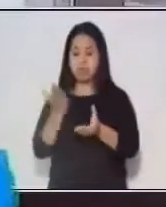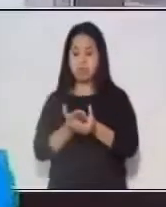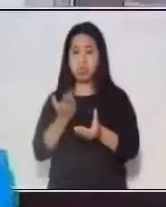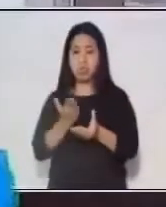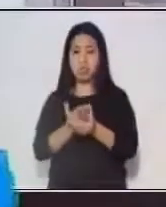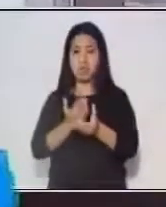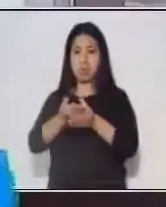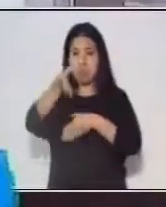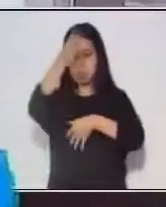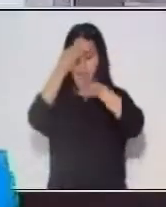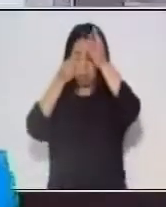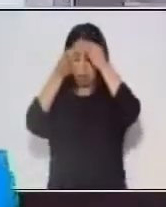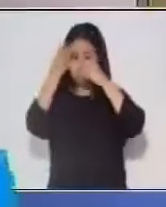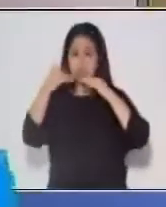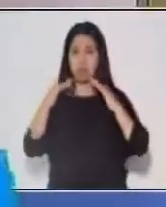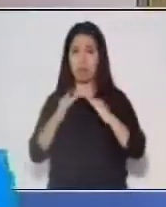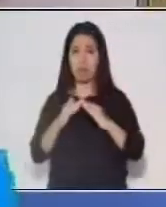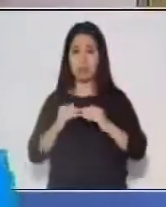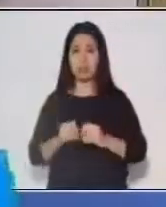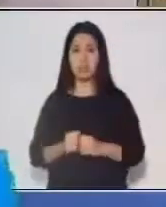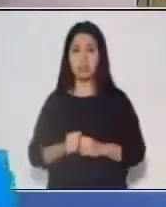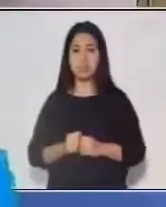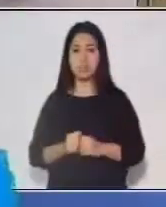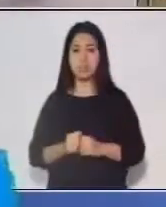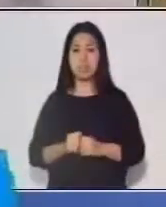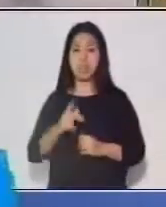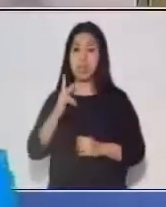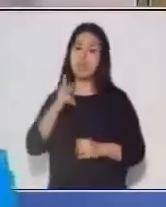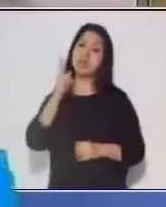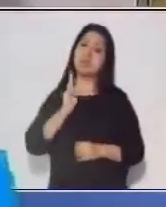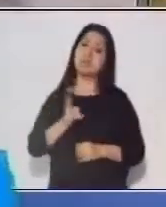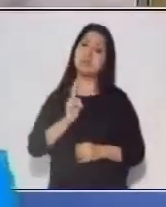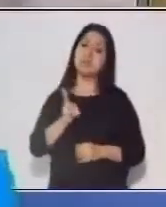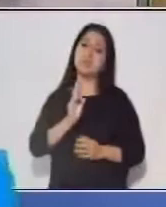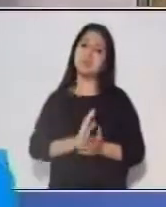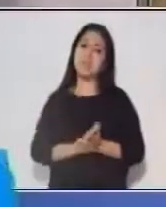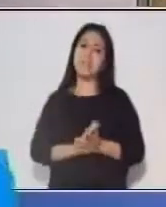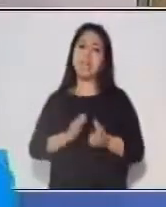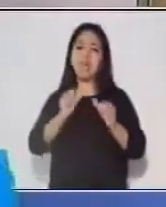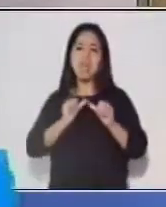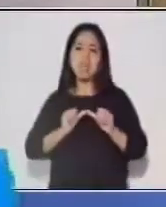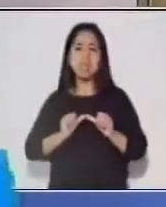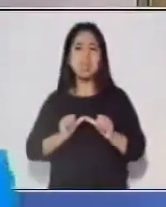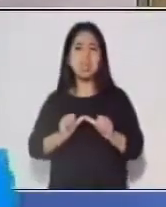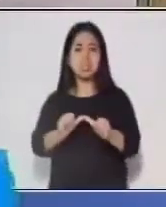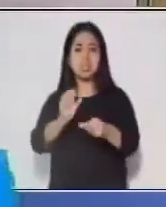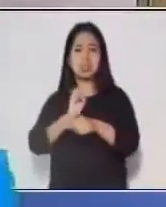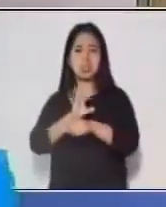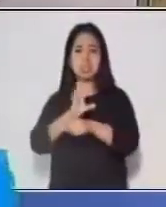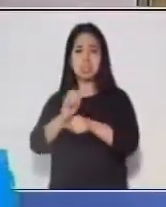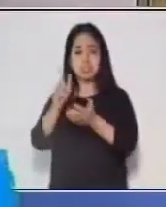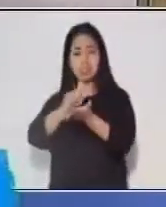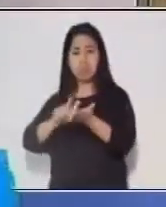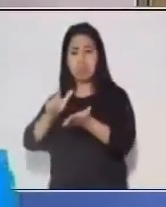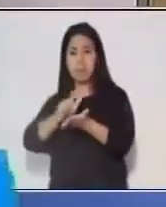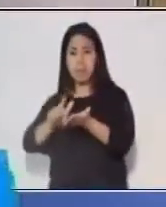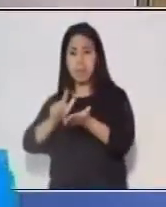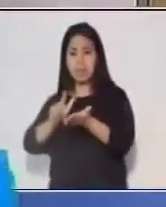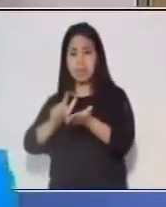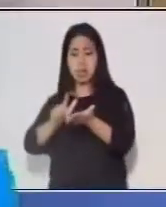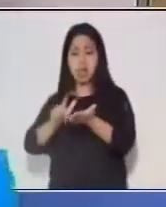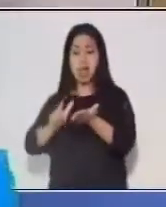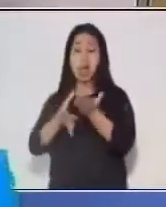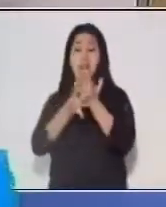de Aprendo en Casa. Y, como siempre, sigan las recomendaciones higiénicas. Lávense las